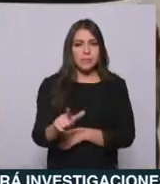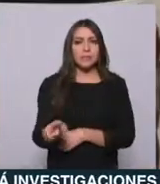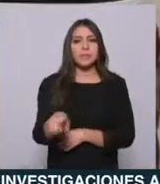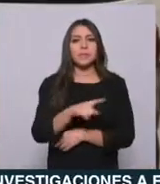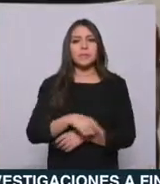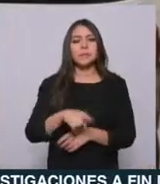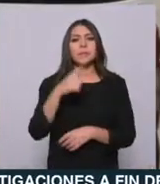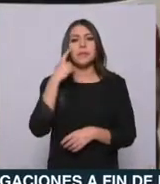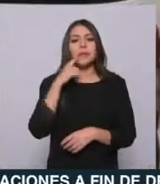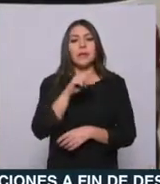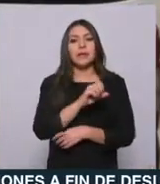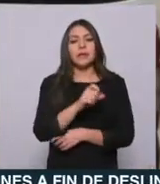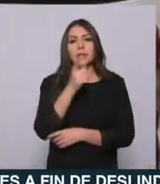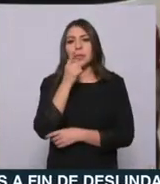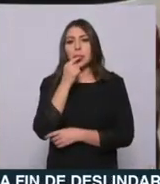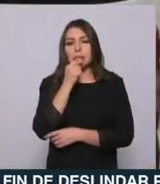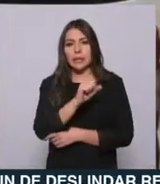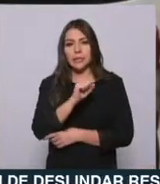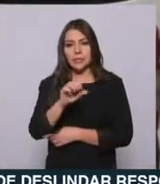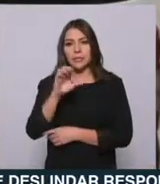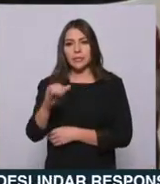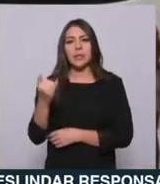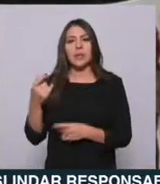y personal de gas natural.